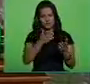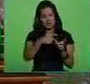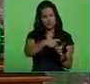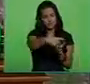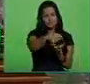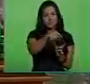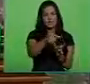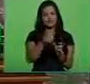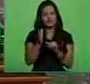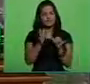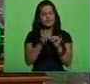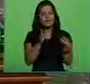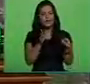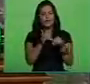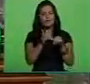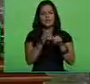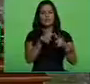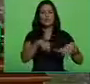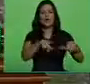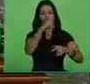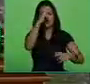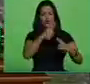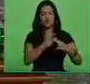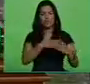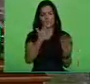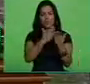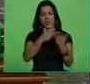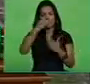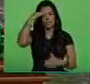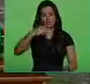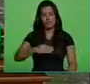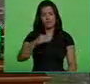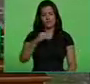en el Salón de Honor de la Academia Militar